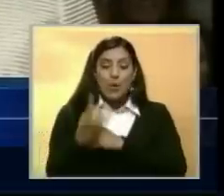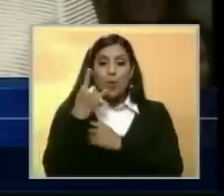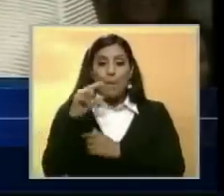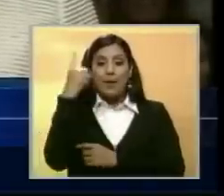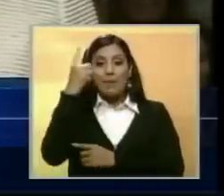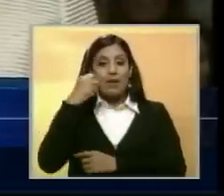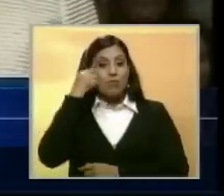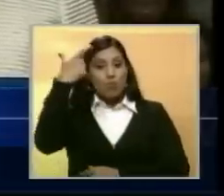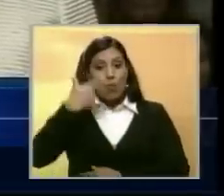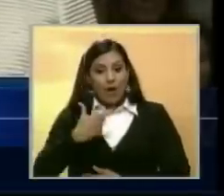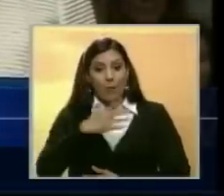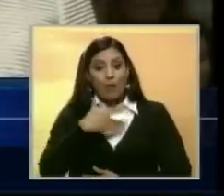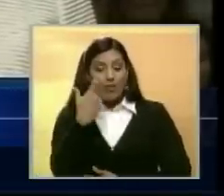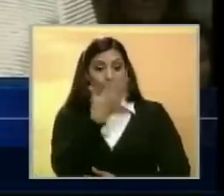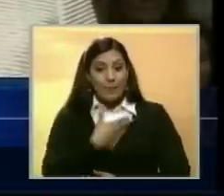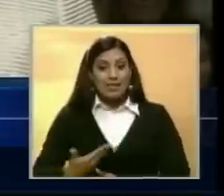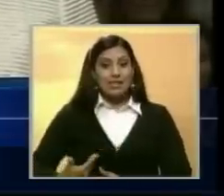momento.